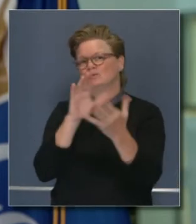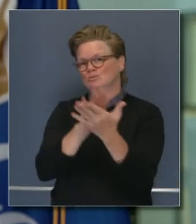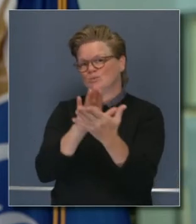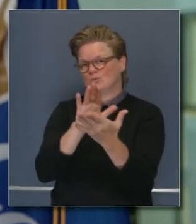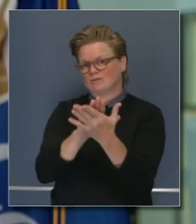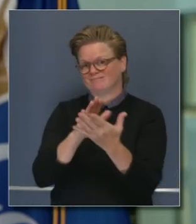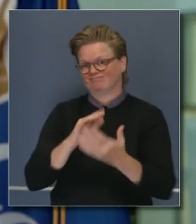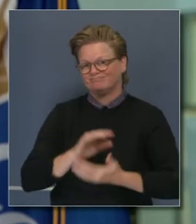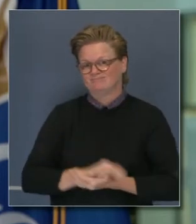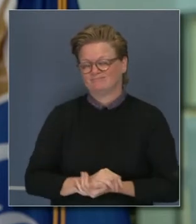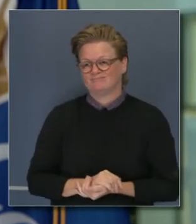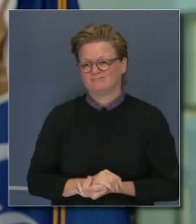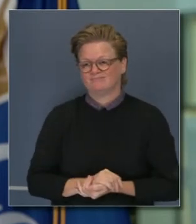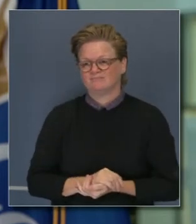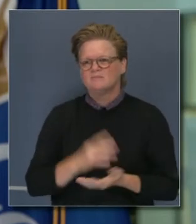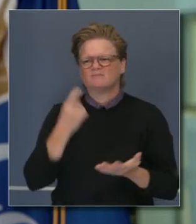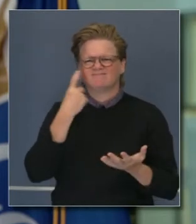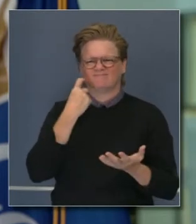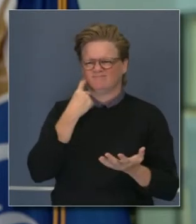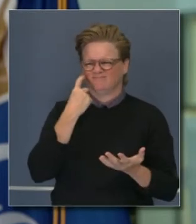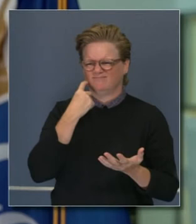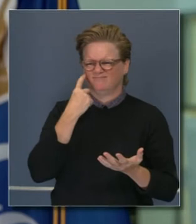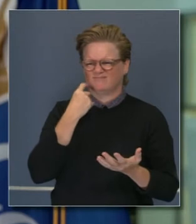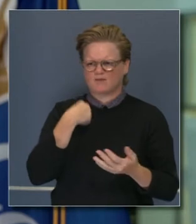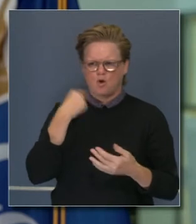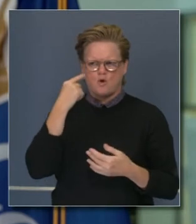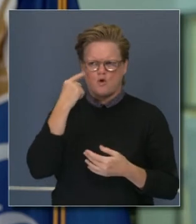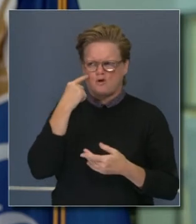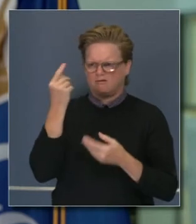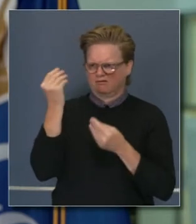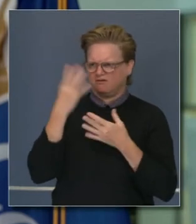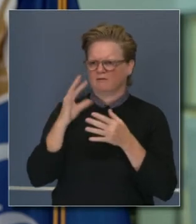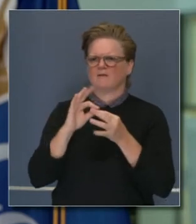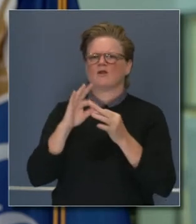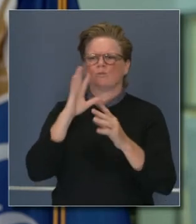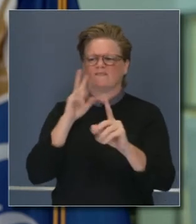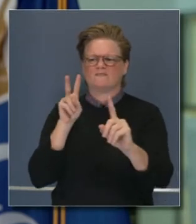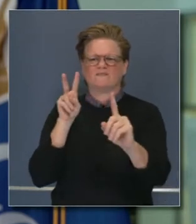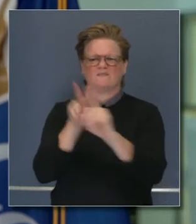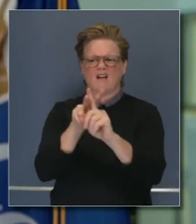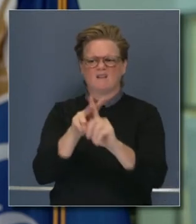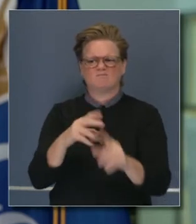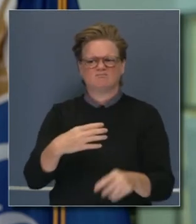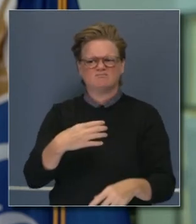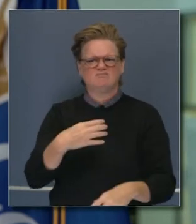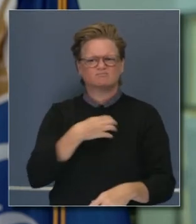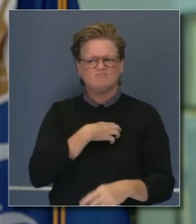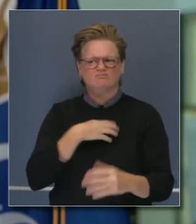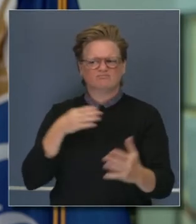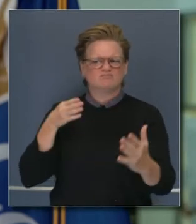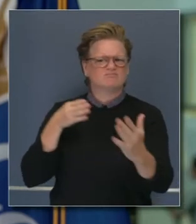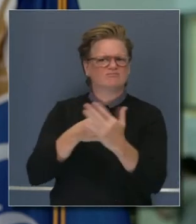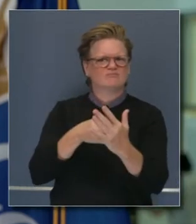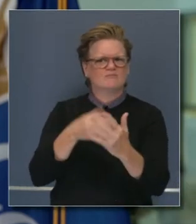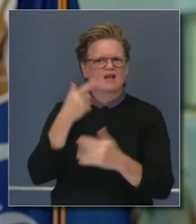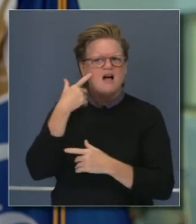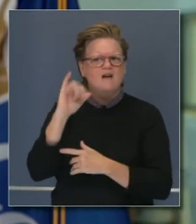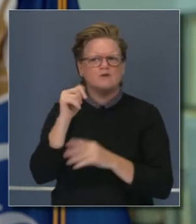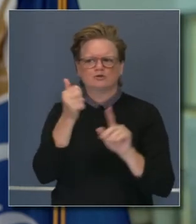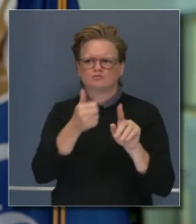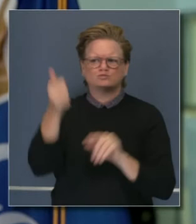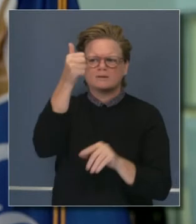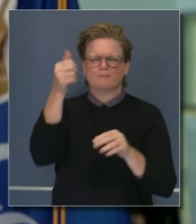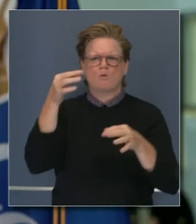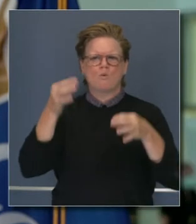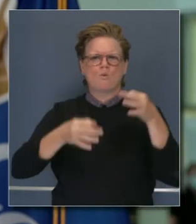un poco más sobre las escuelas, lo que está sucediendo. Hemos presentado una demanda con la Corte Suprema de California contra